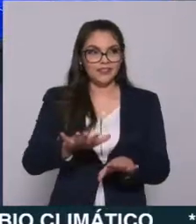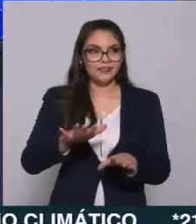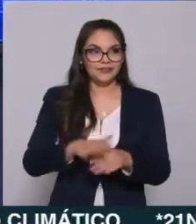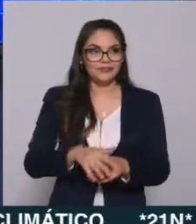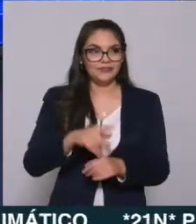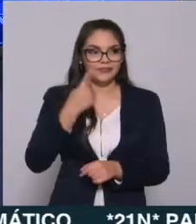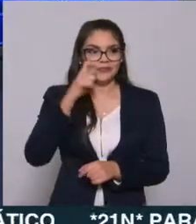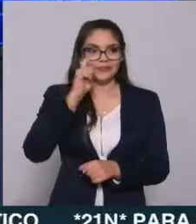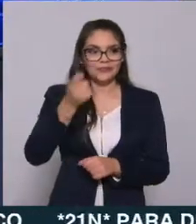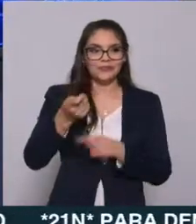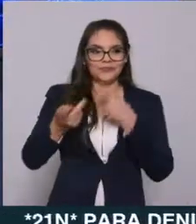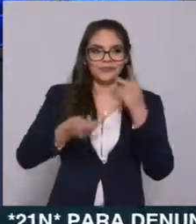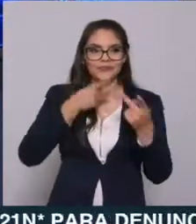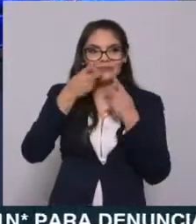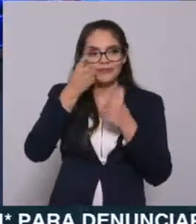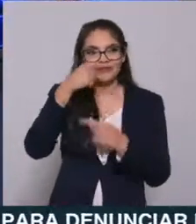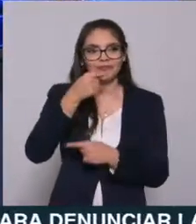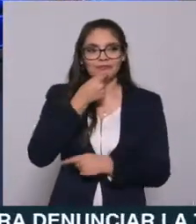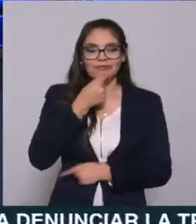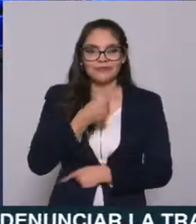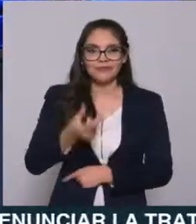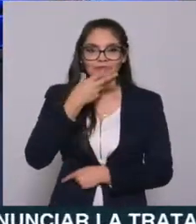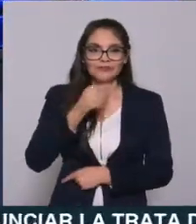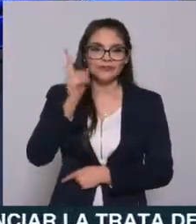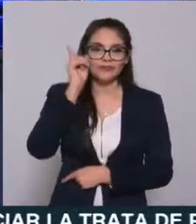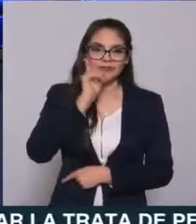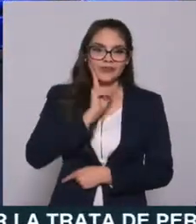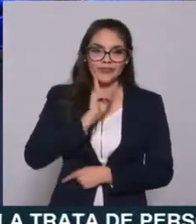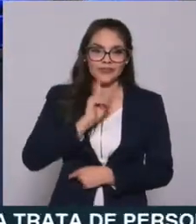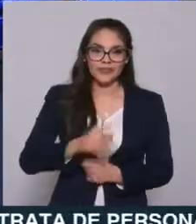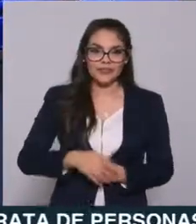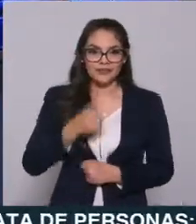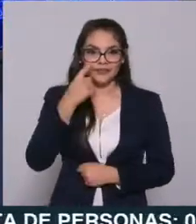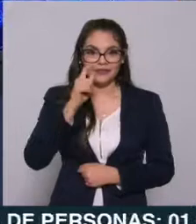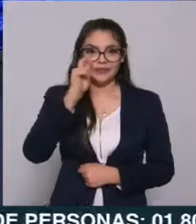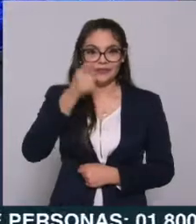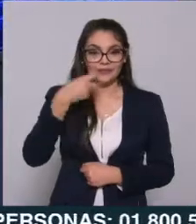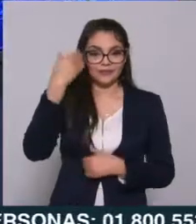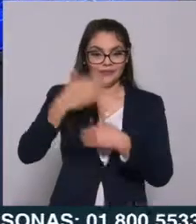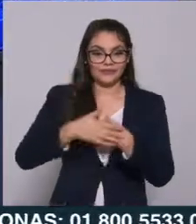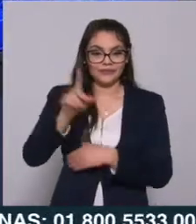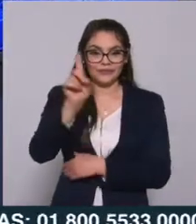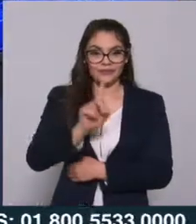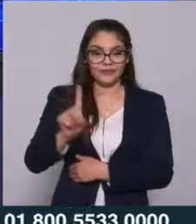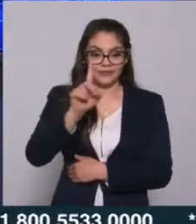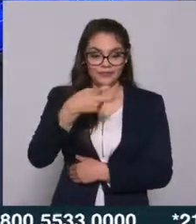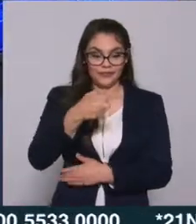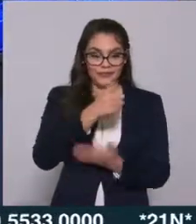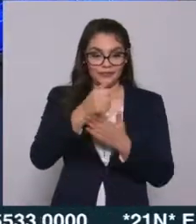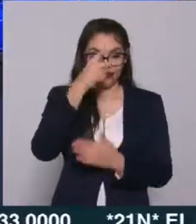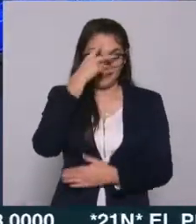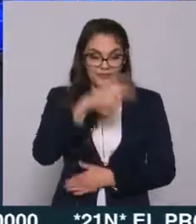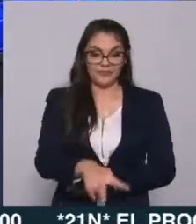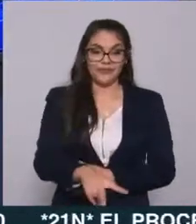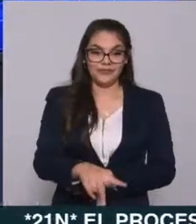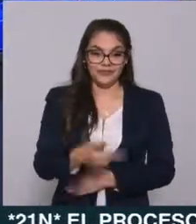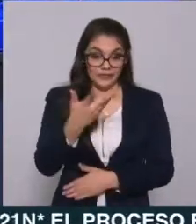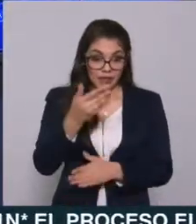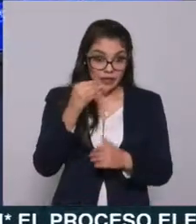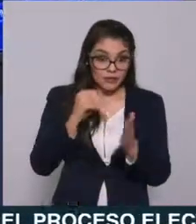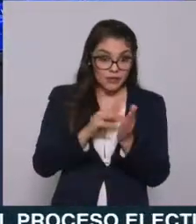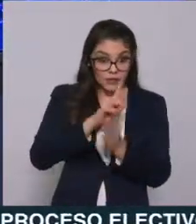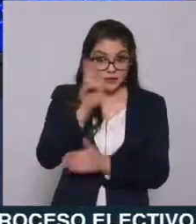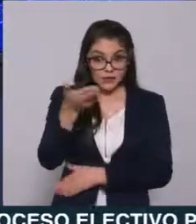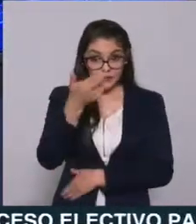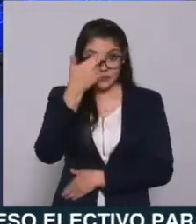Y es que la consulta infantil para niñas, niños y adolescentes 2019 se va a llevar a cabo este domingo aquí en la Ciudad de México. Y tome nota,